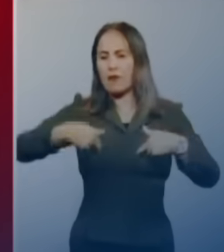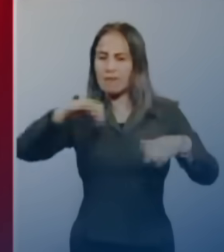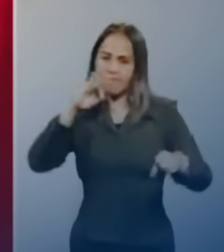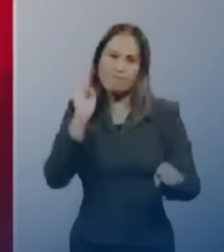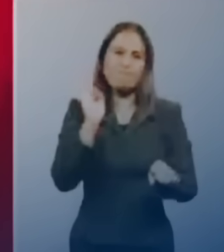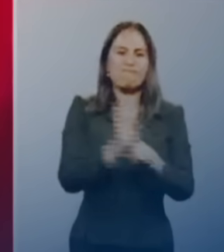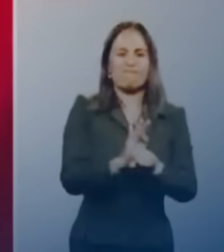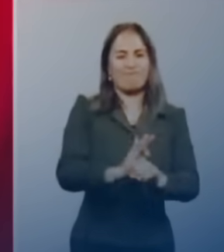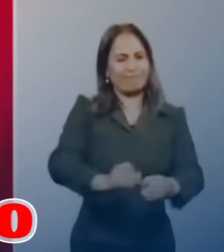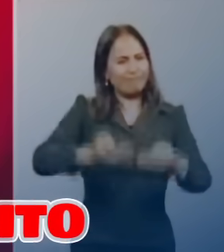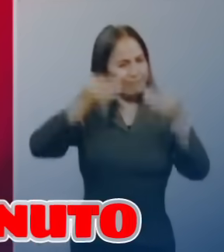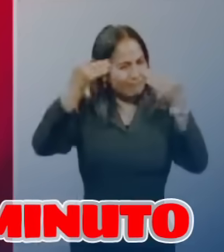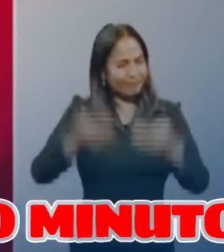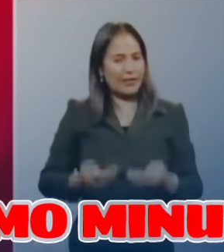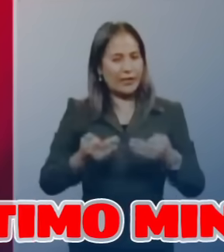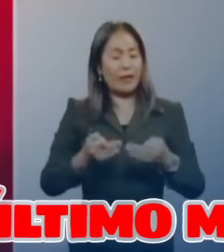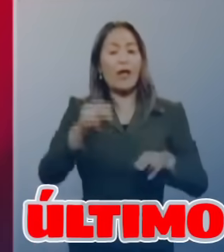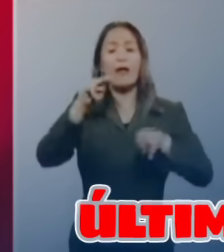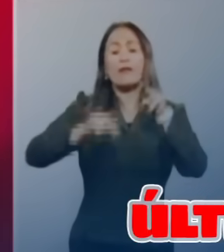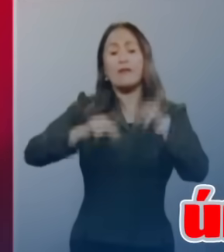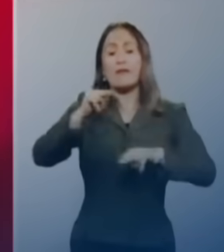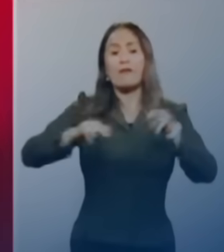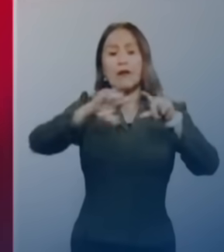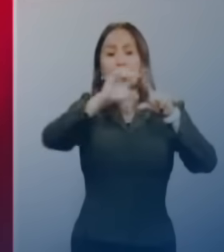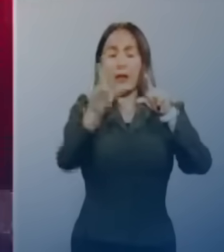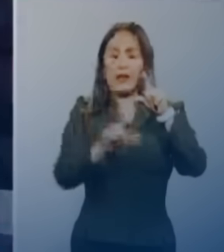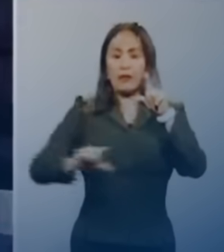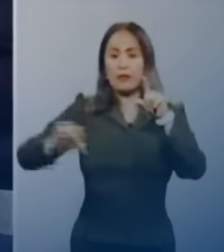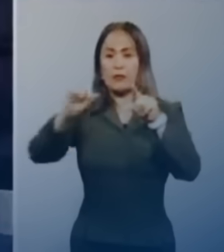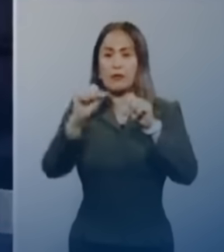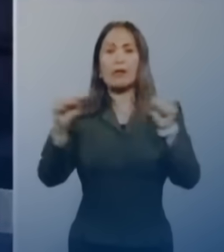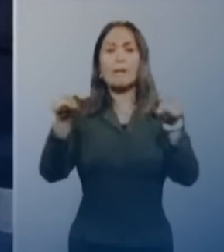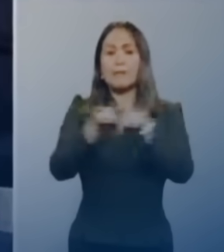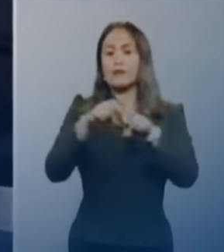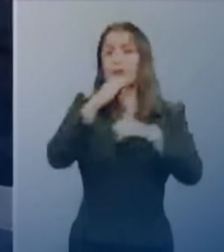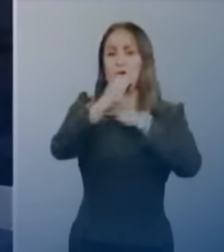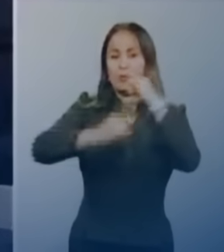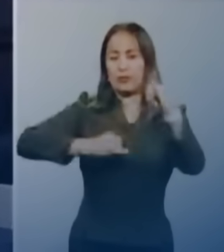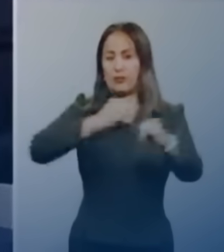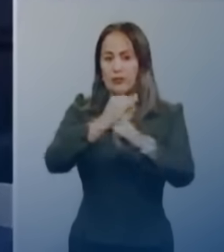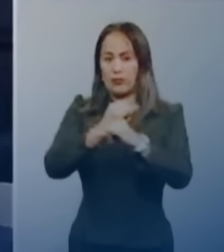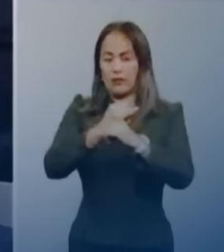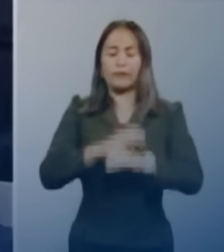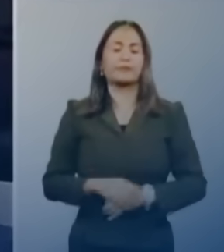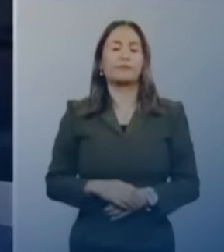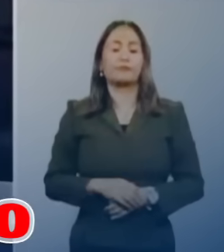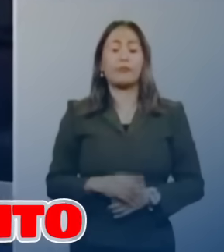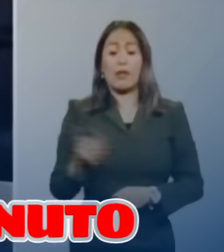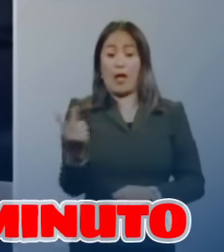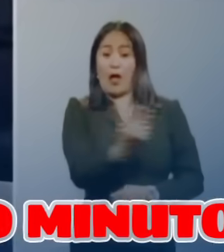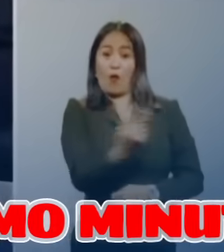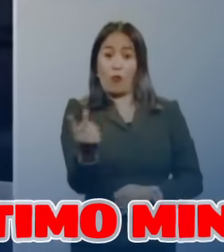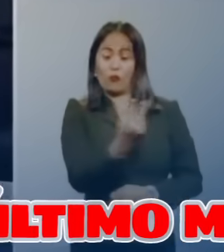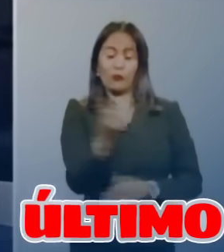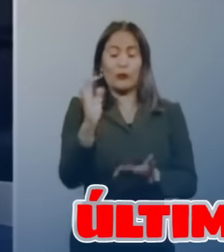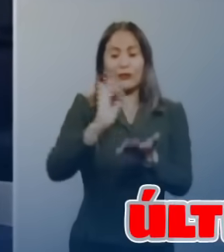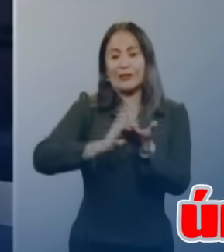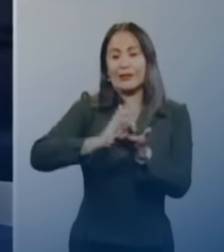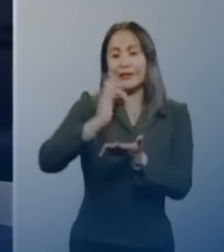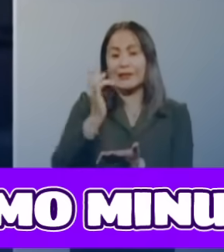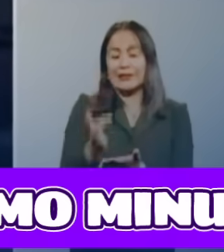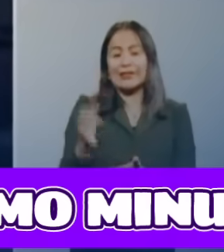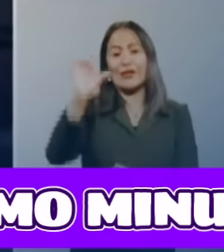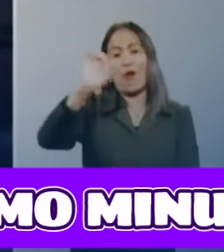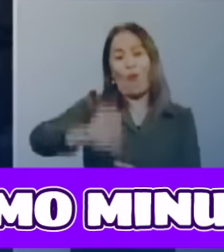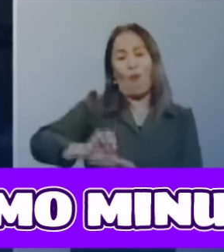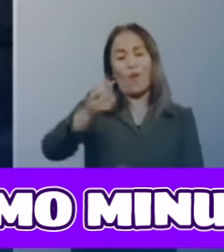humanos, tanto a nivel nacional como internacional. Gracias a ambos por honrarnos con